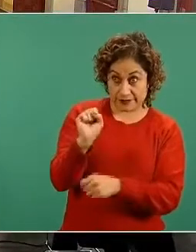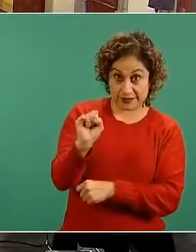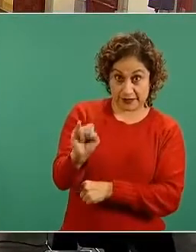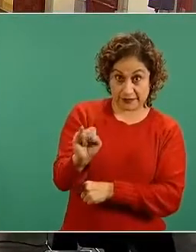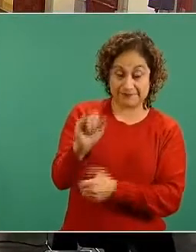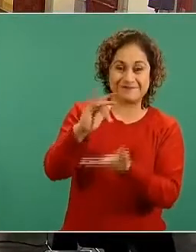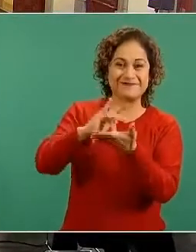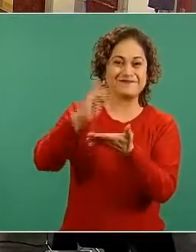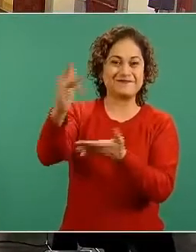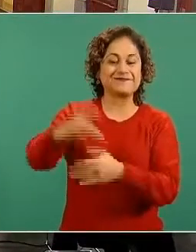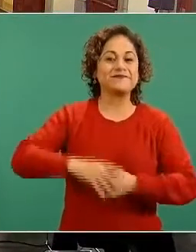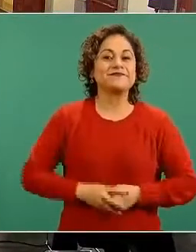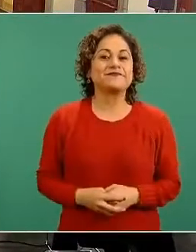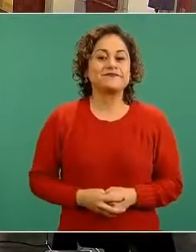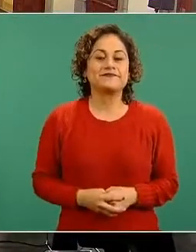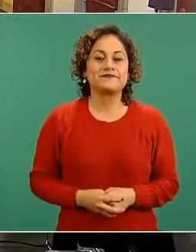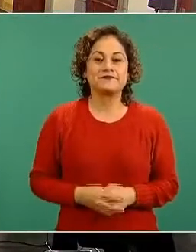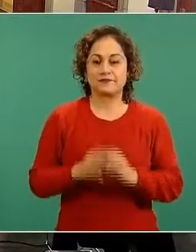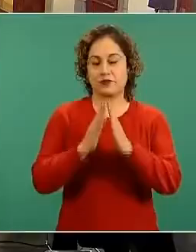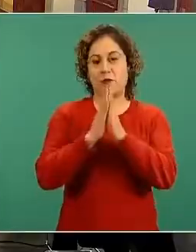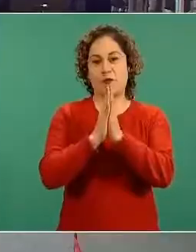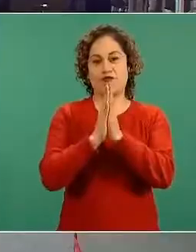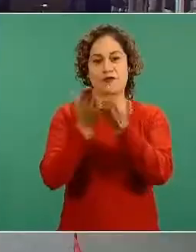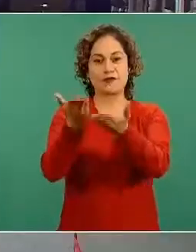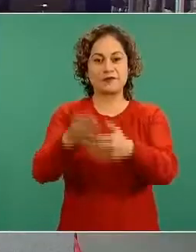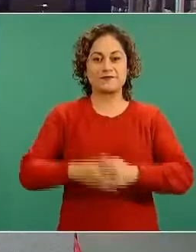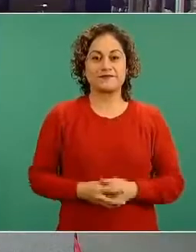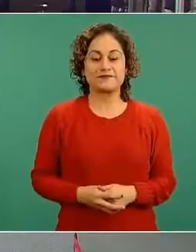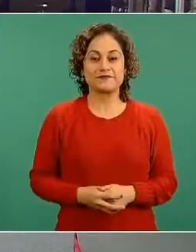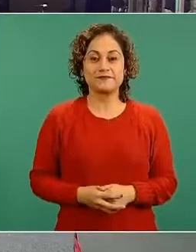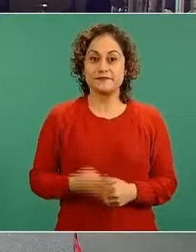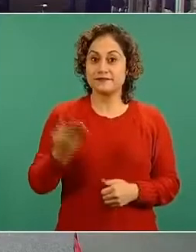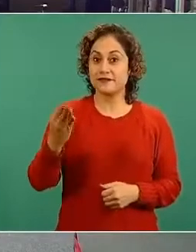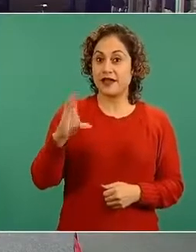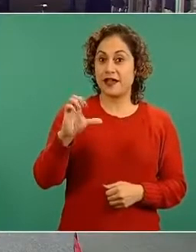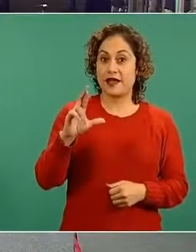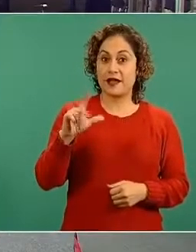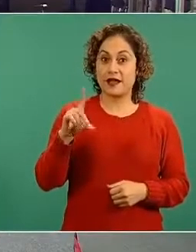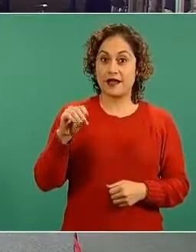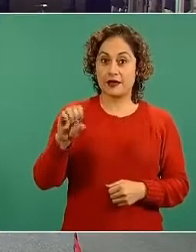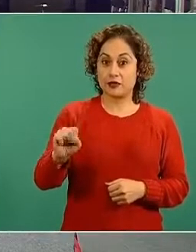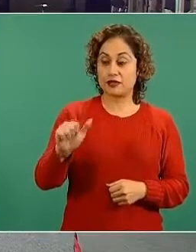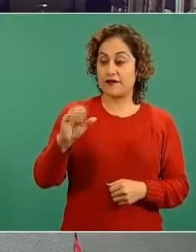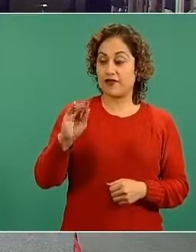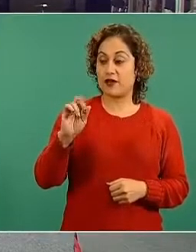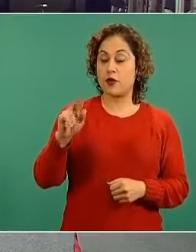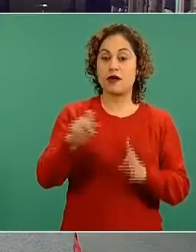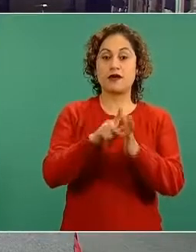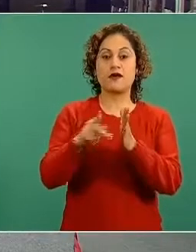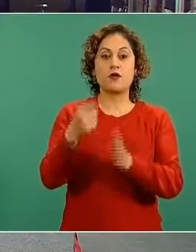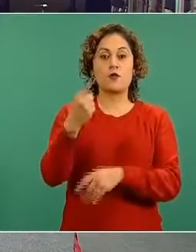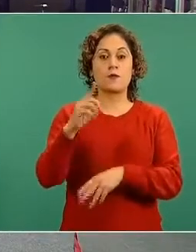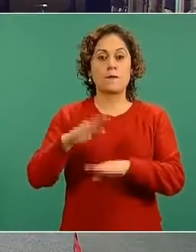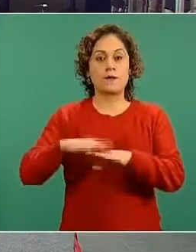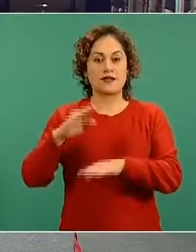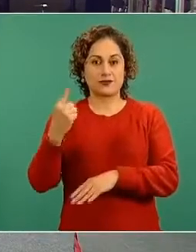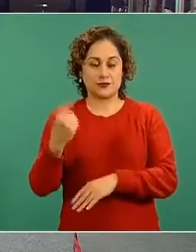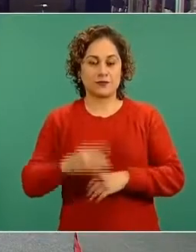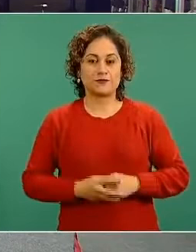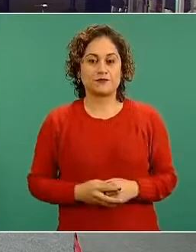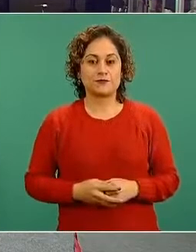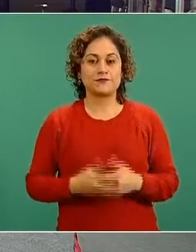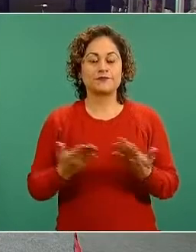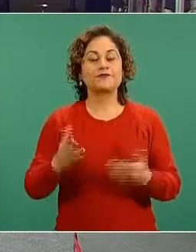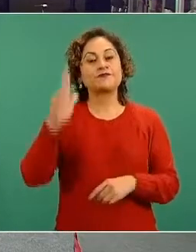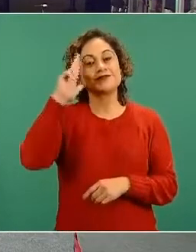Gracias. Por favor, Carlos Avaroa de 1+1. Sí. Hola, doctor.